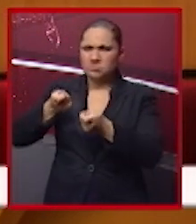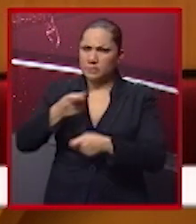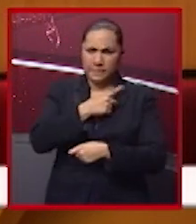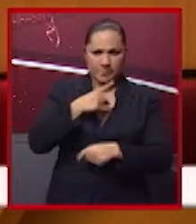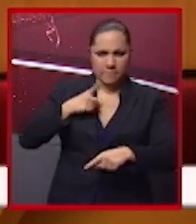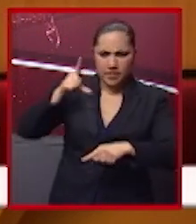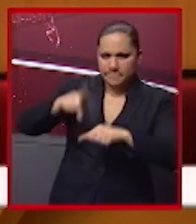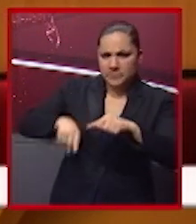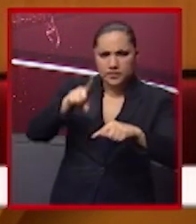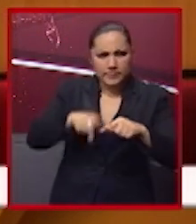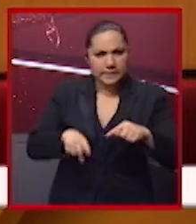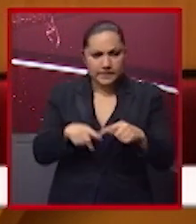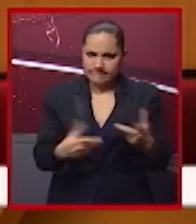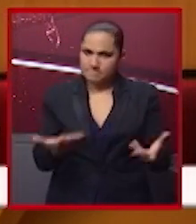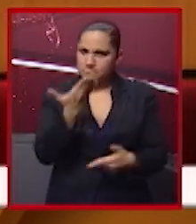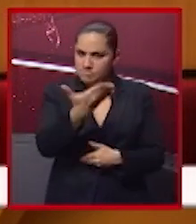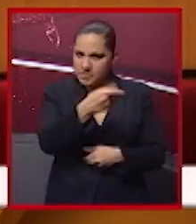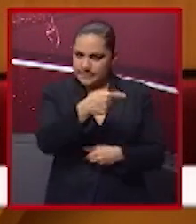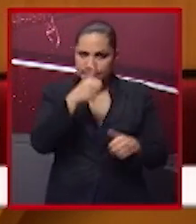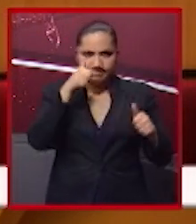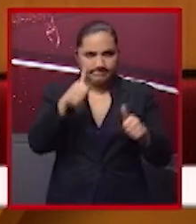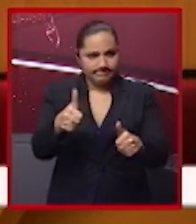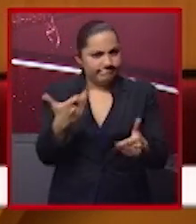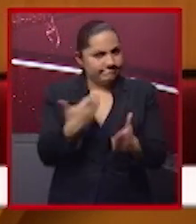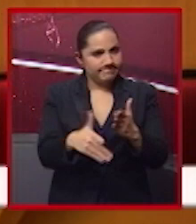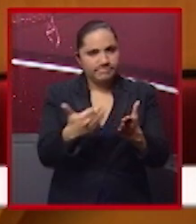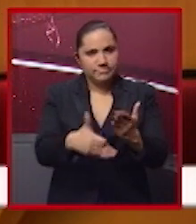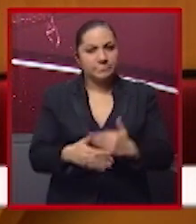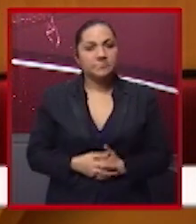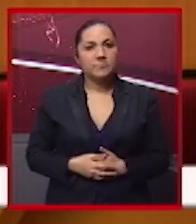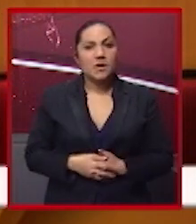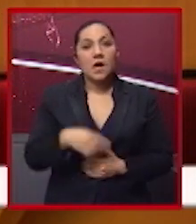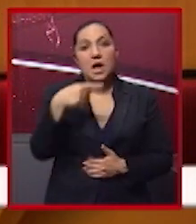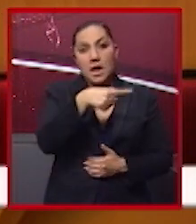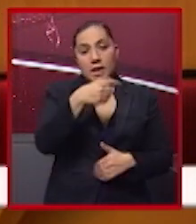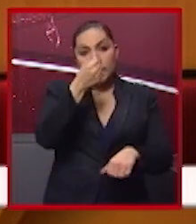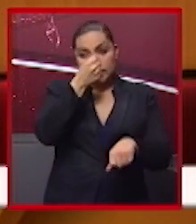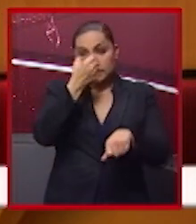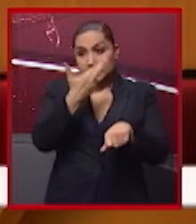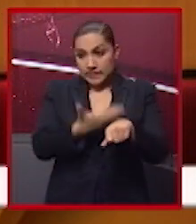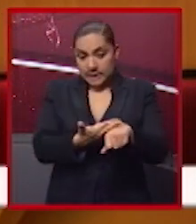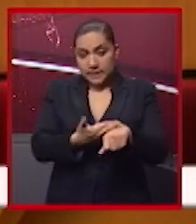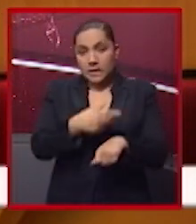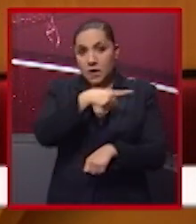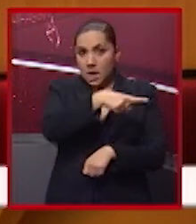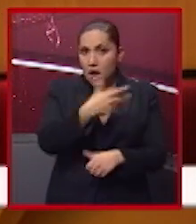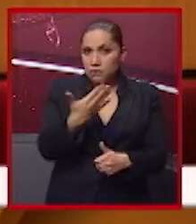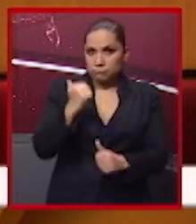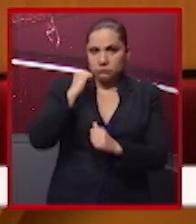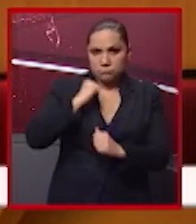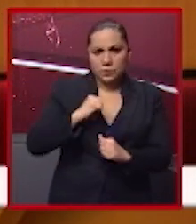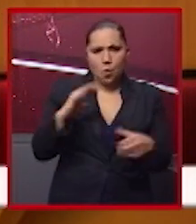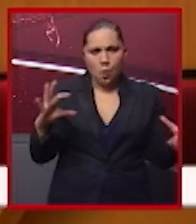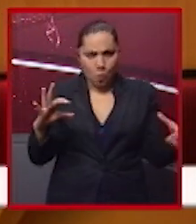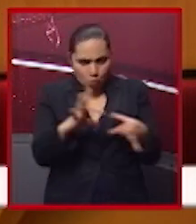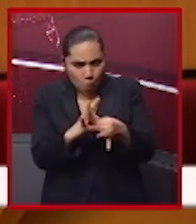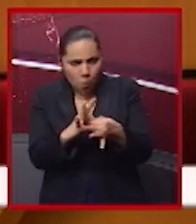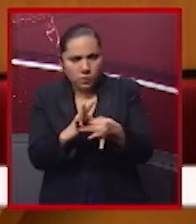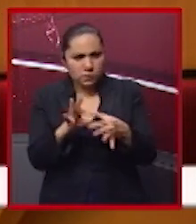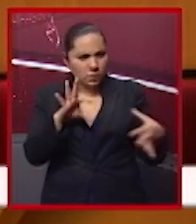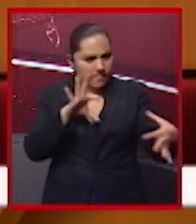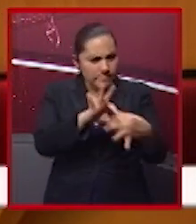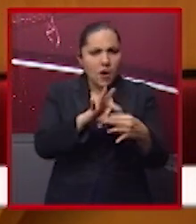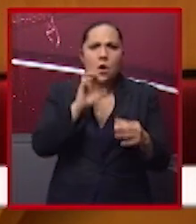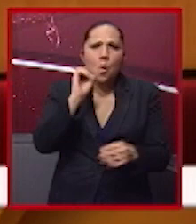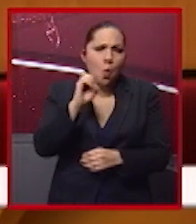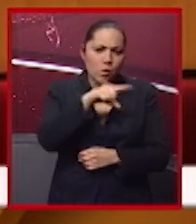Con la Secretaría o sin la Secretaría, estando coordinados o bajo un mando único, la voluntad es lo